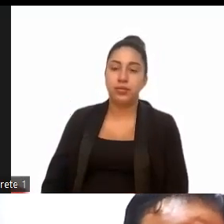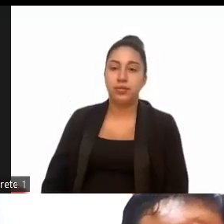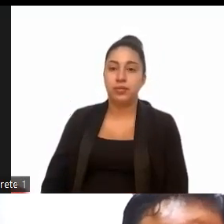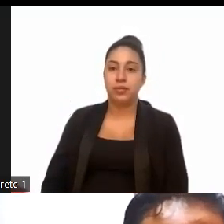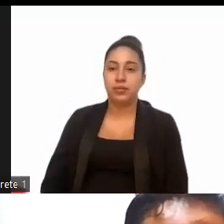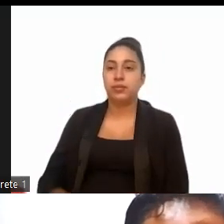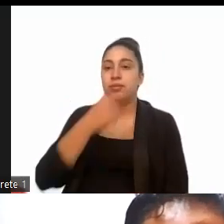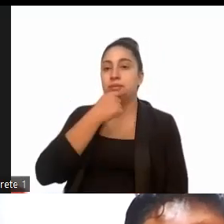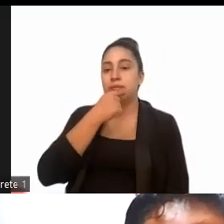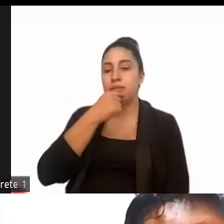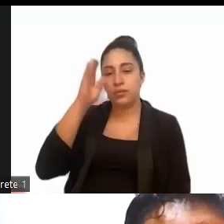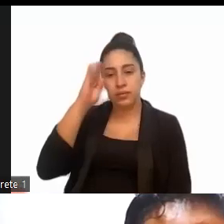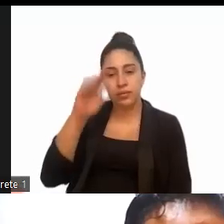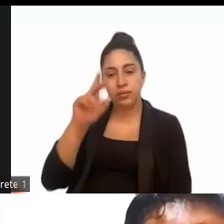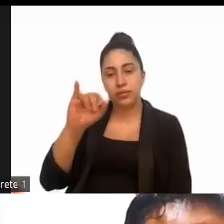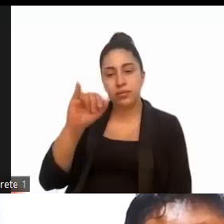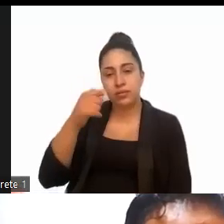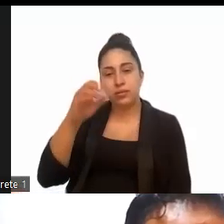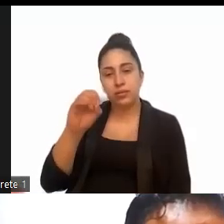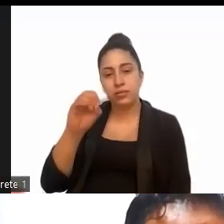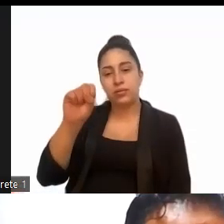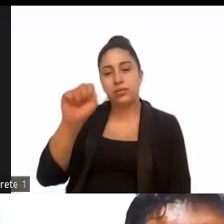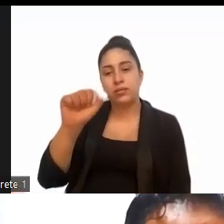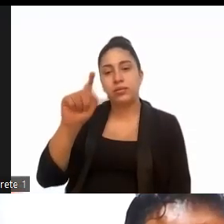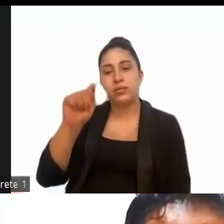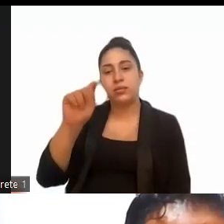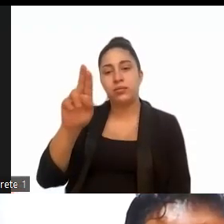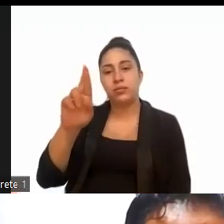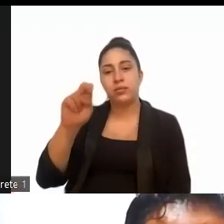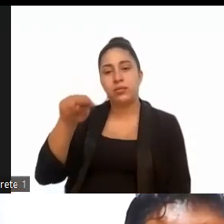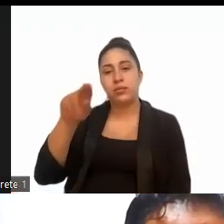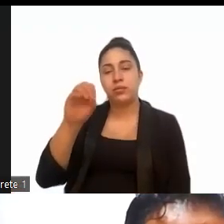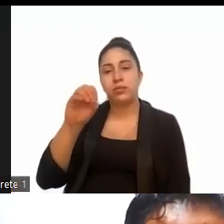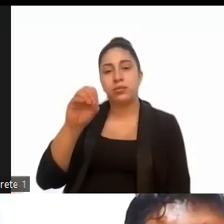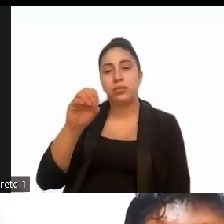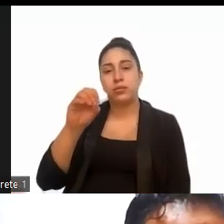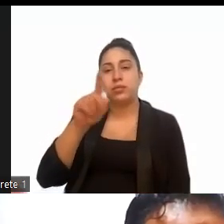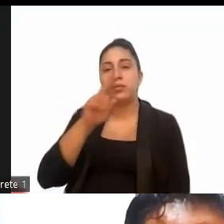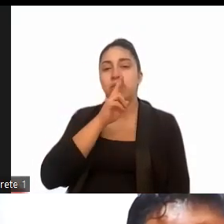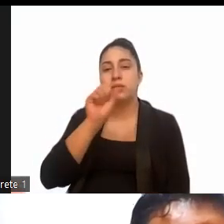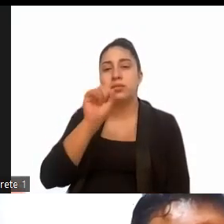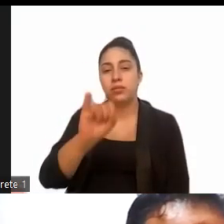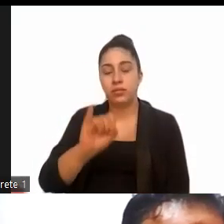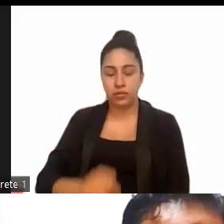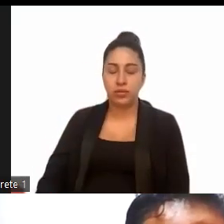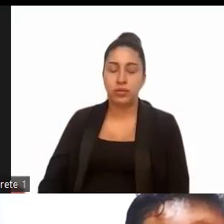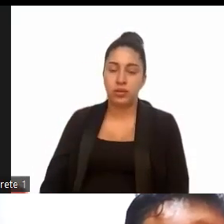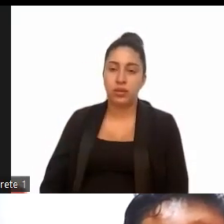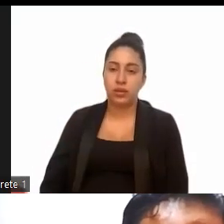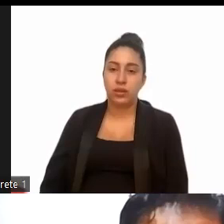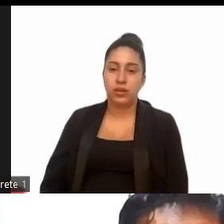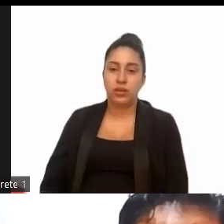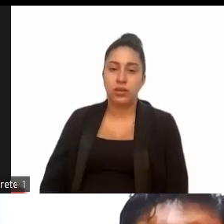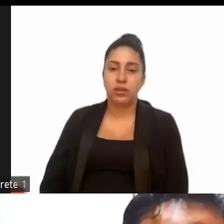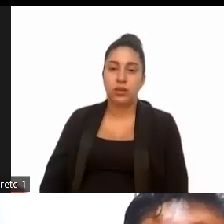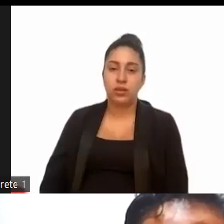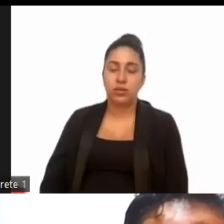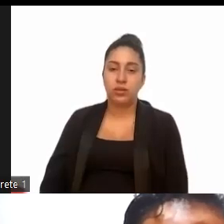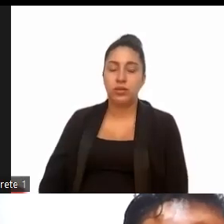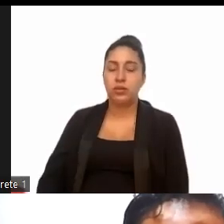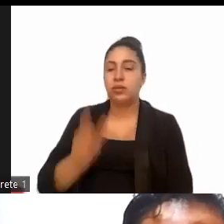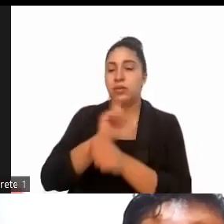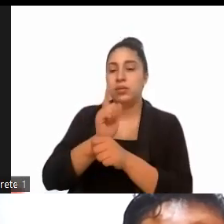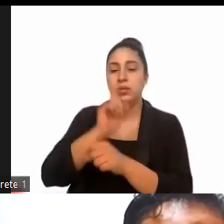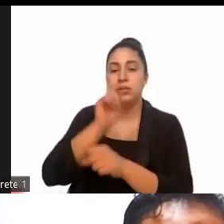Maestro Diego Antonio Saturno García. Buenos días. A favor. ¿Qué tal? Buenos días. Licenciada Marta Juárez